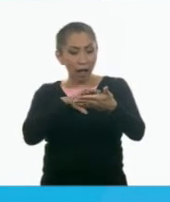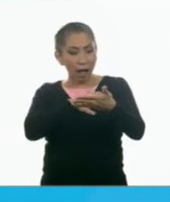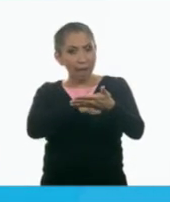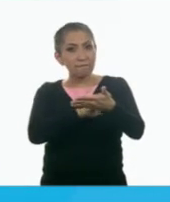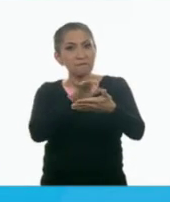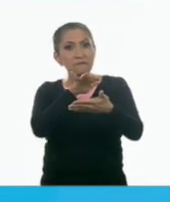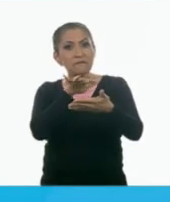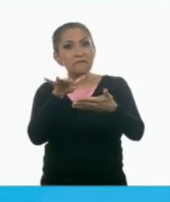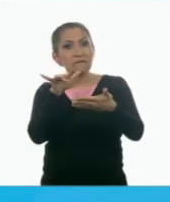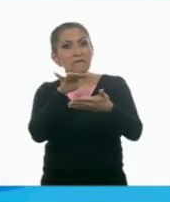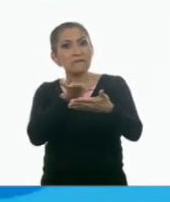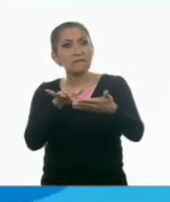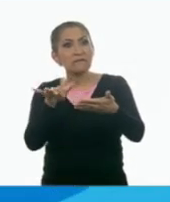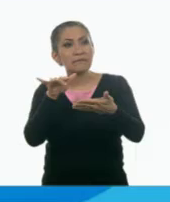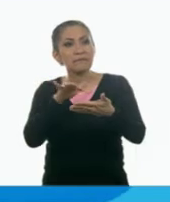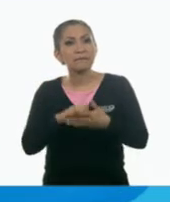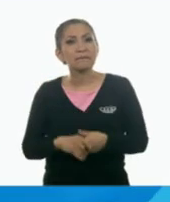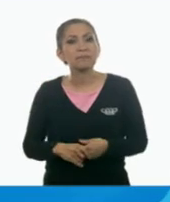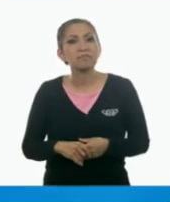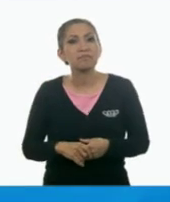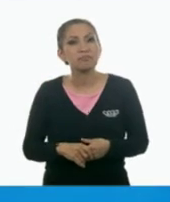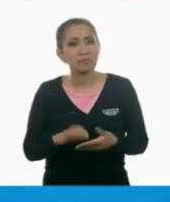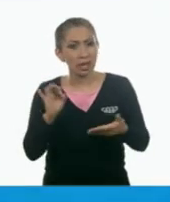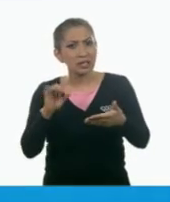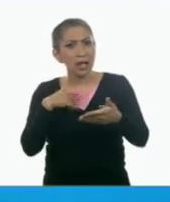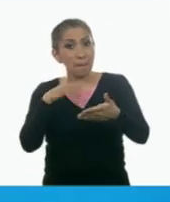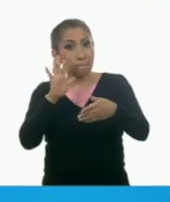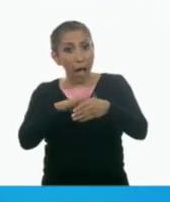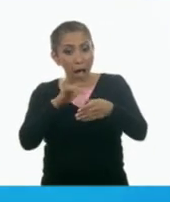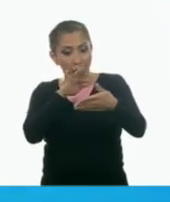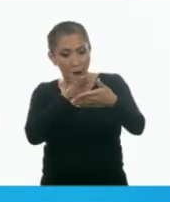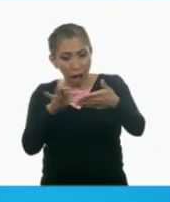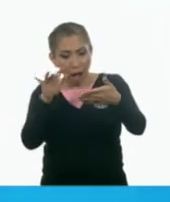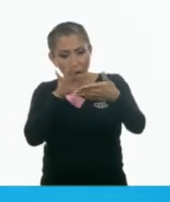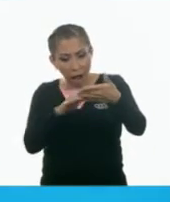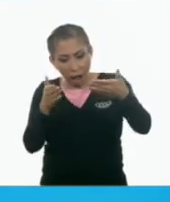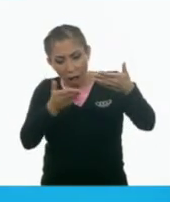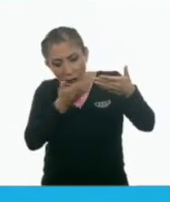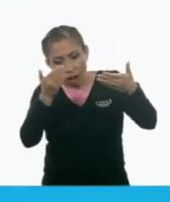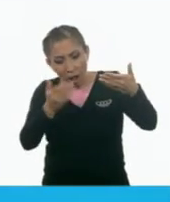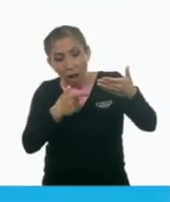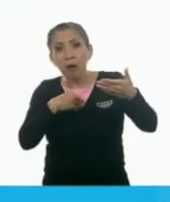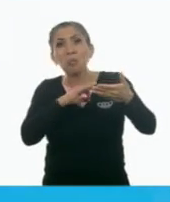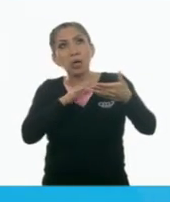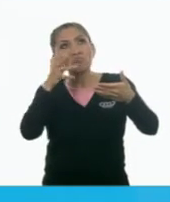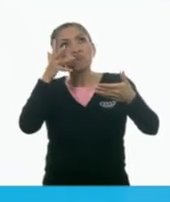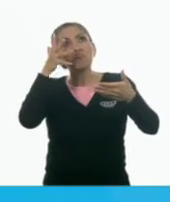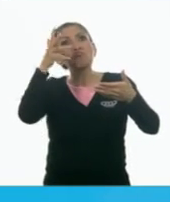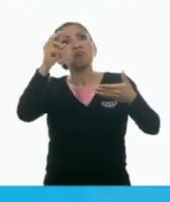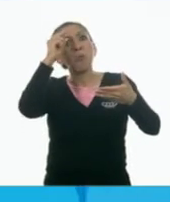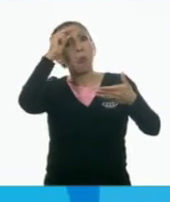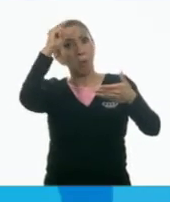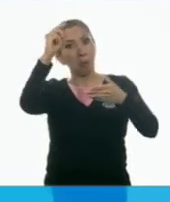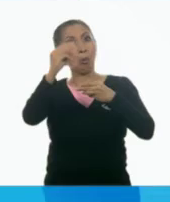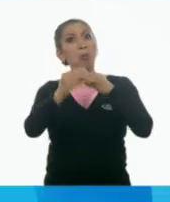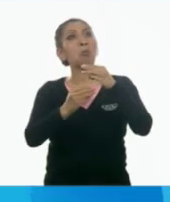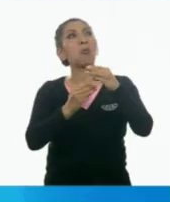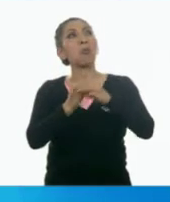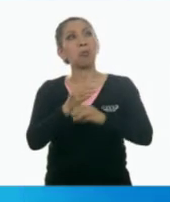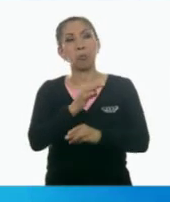encantaba leer. Y que si leía bastante, todavía podía llegar a ser la persona más lista del